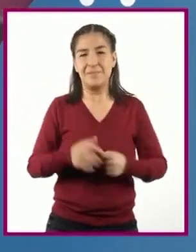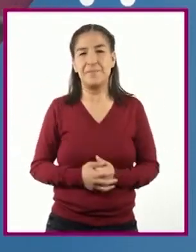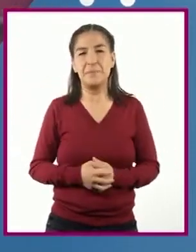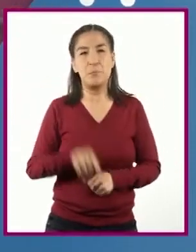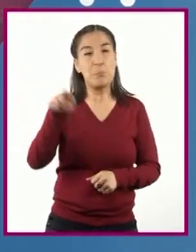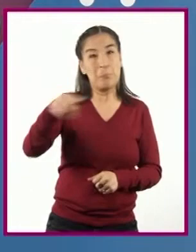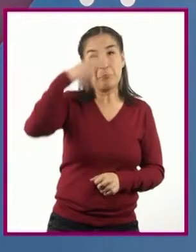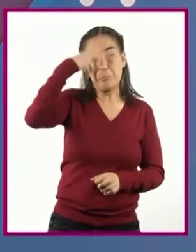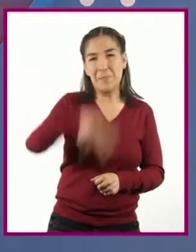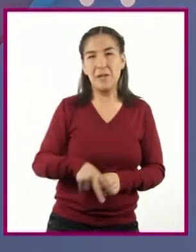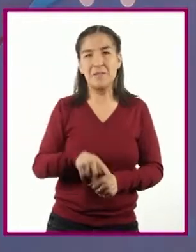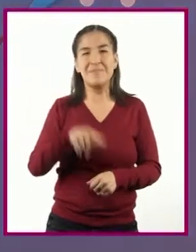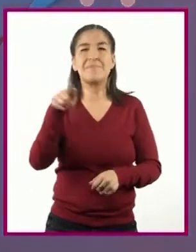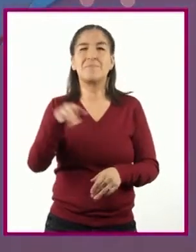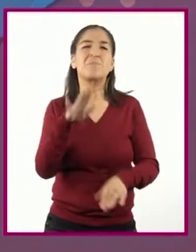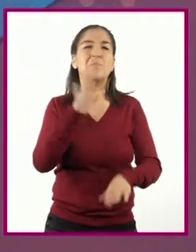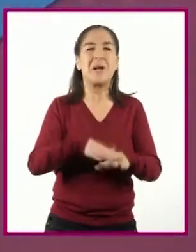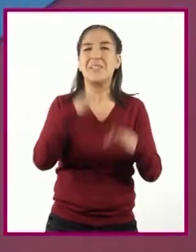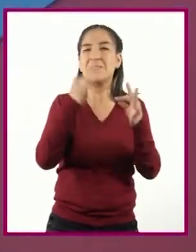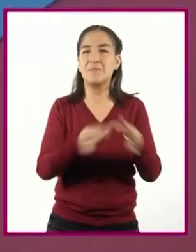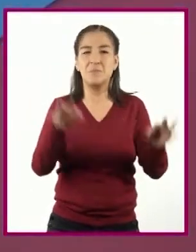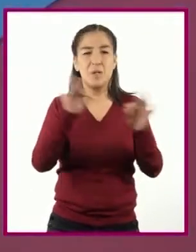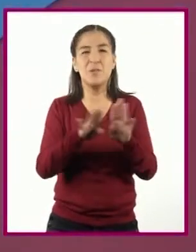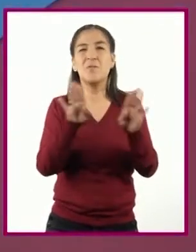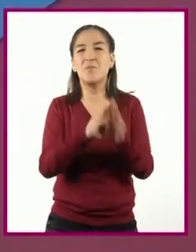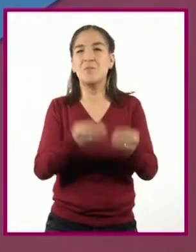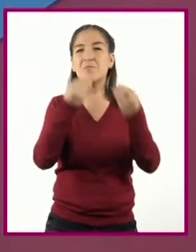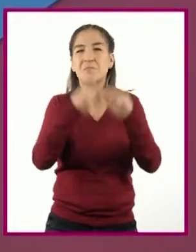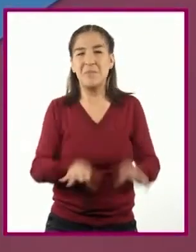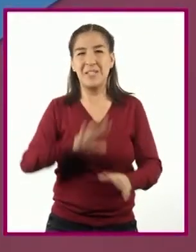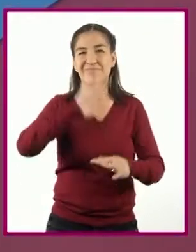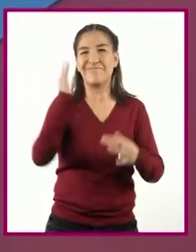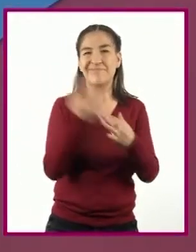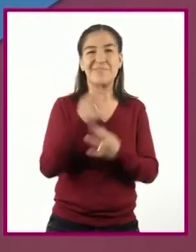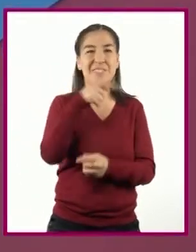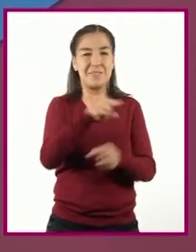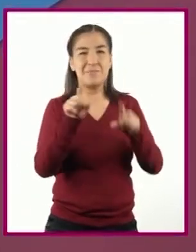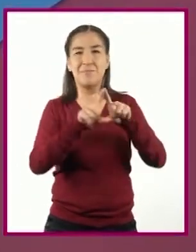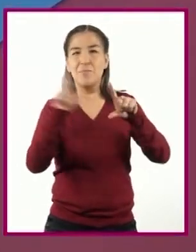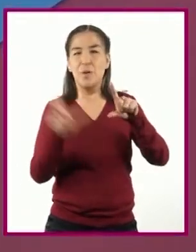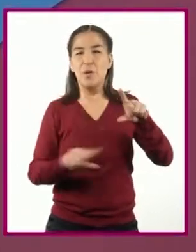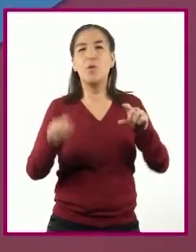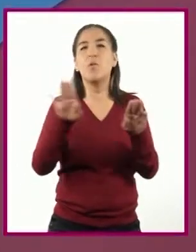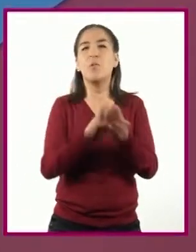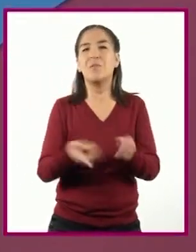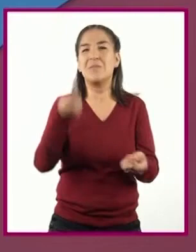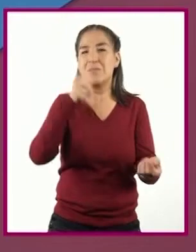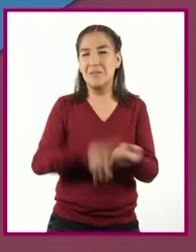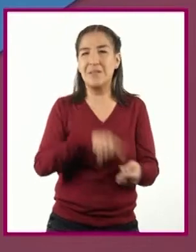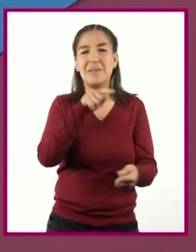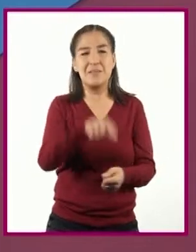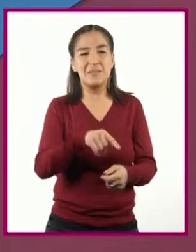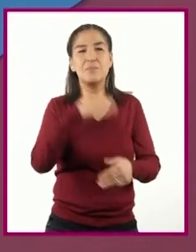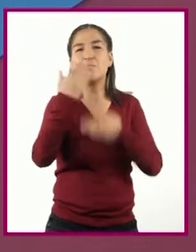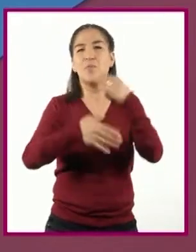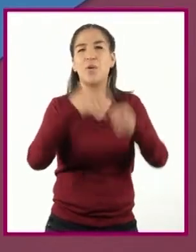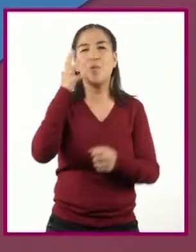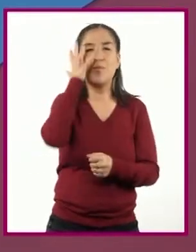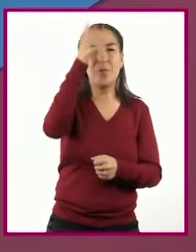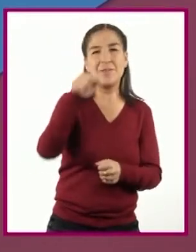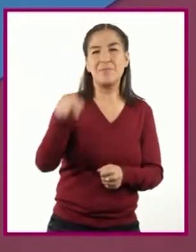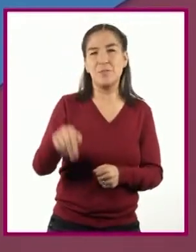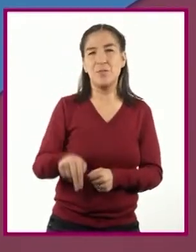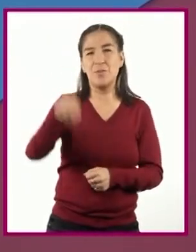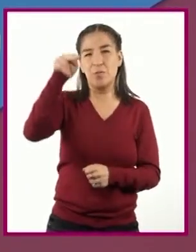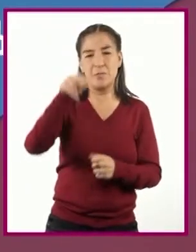Para México fue el preámbulo de la pérdida de la mitad de su territorio y su subordinación paulatina al futuro coloso del